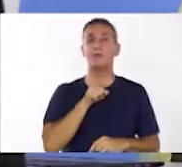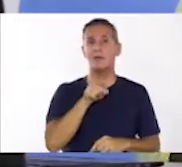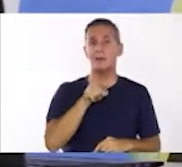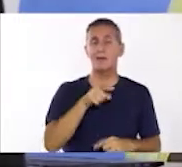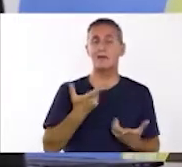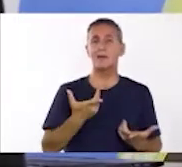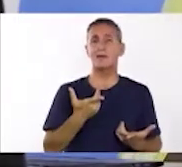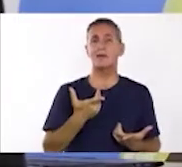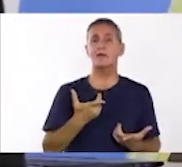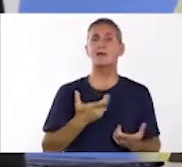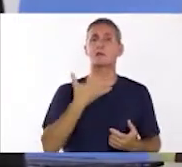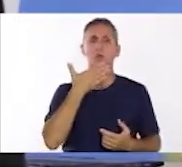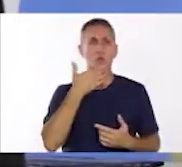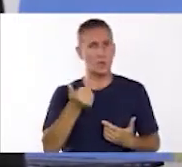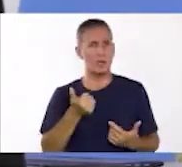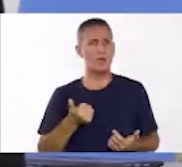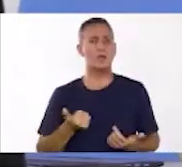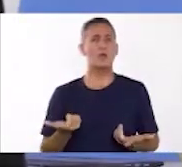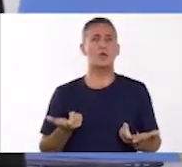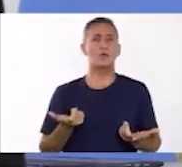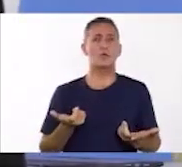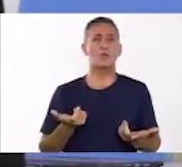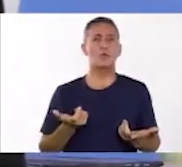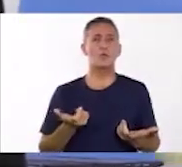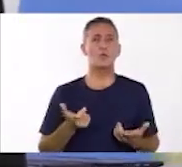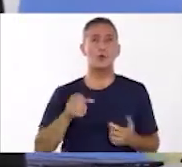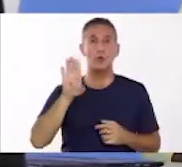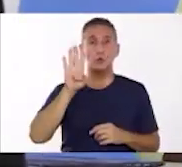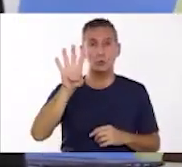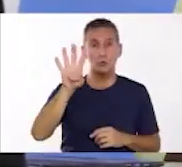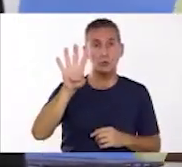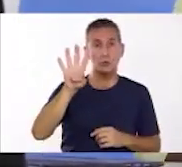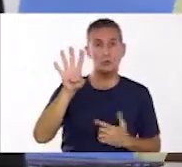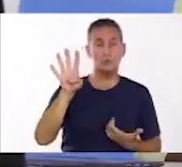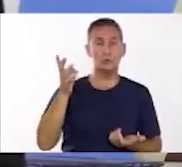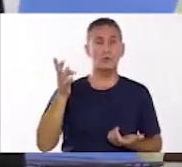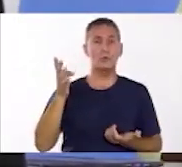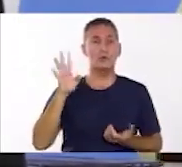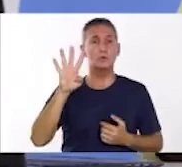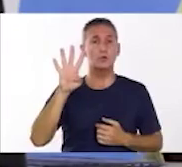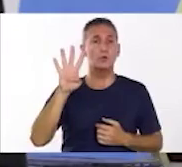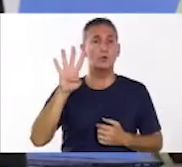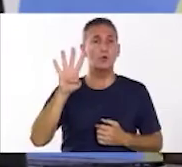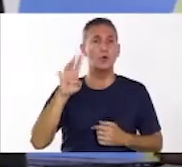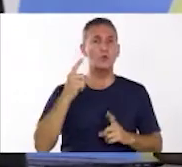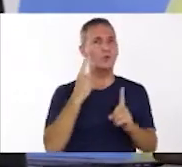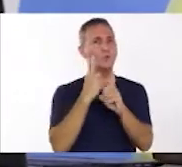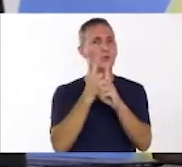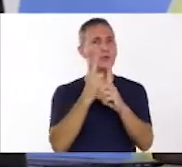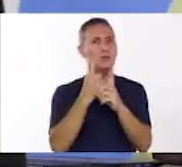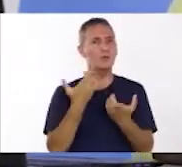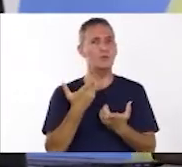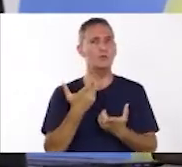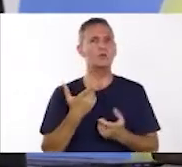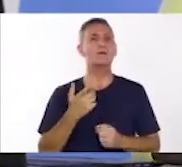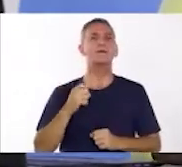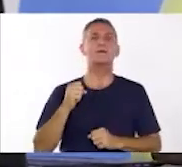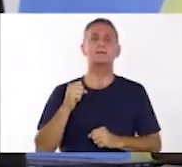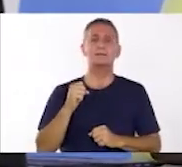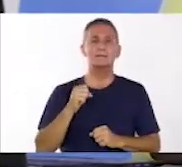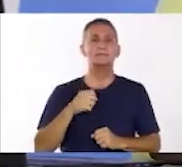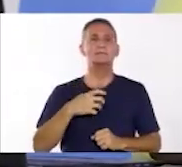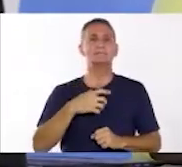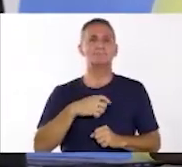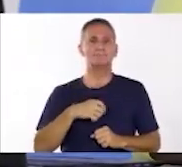dejar. Es bueno que también cuarto por encuentro